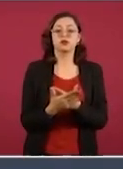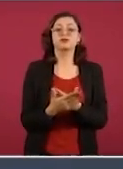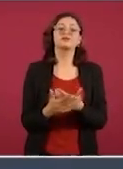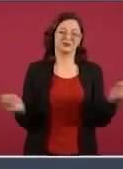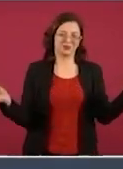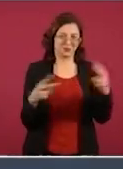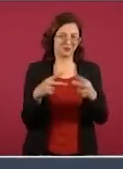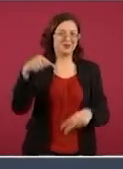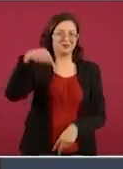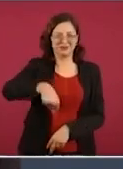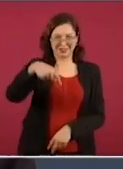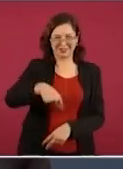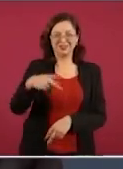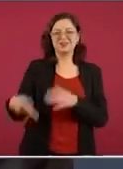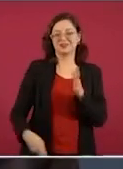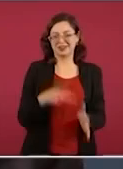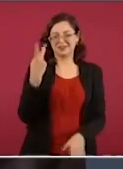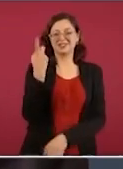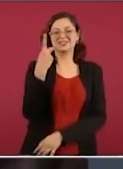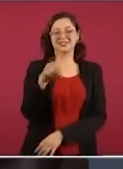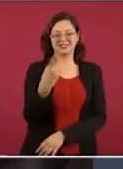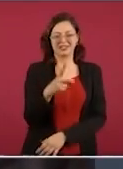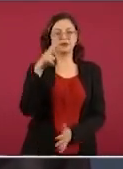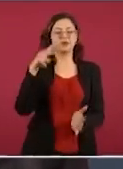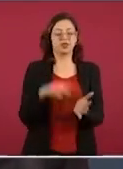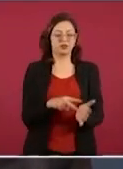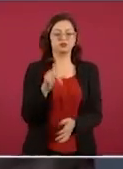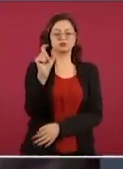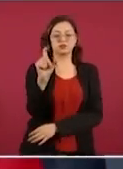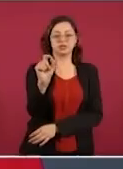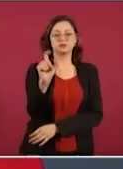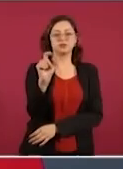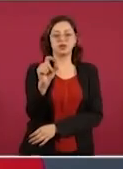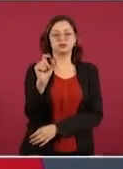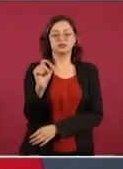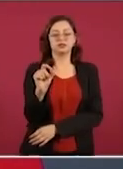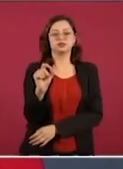volver a encontrar, de 2020.